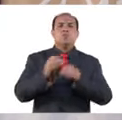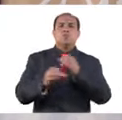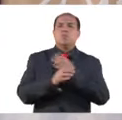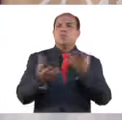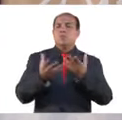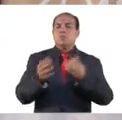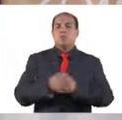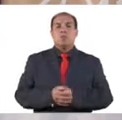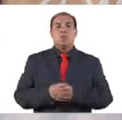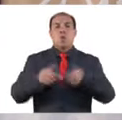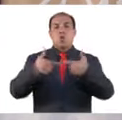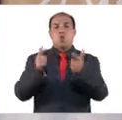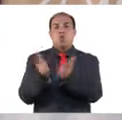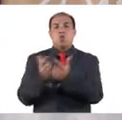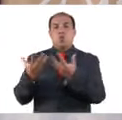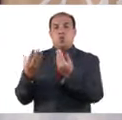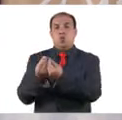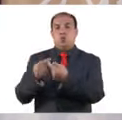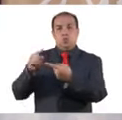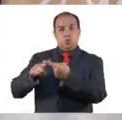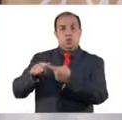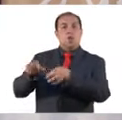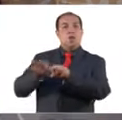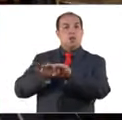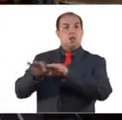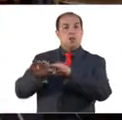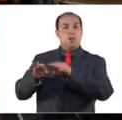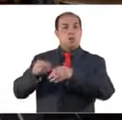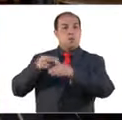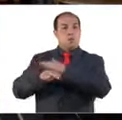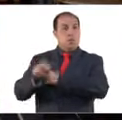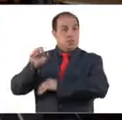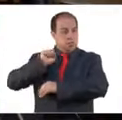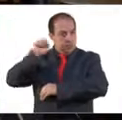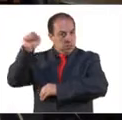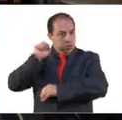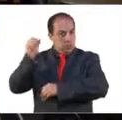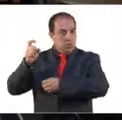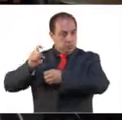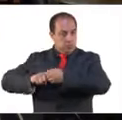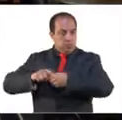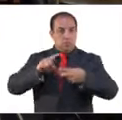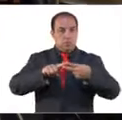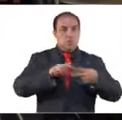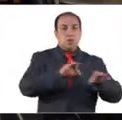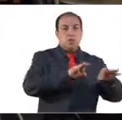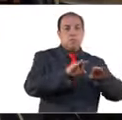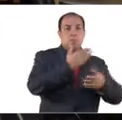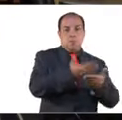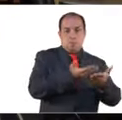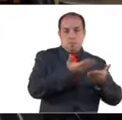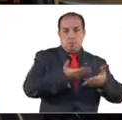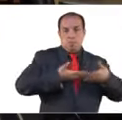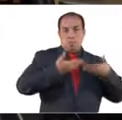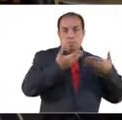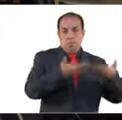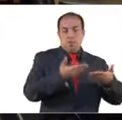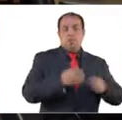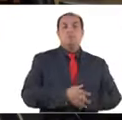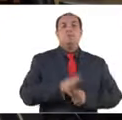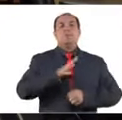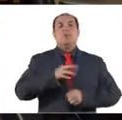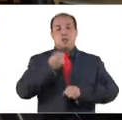conjuntas entre los trabajadores del metro, sindicalizados, trabajadores de confianza, en donde hay responsabilidades